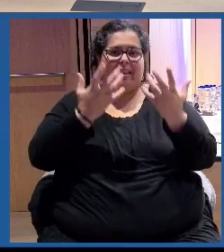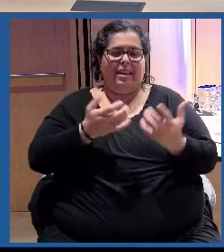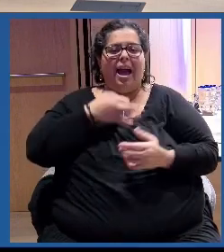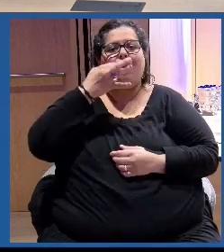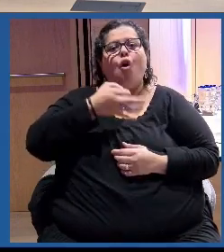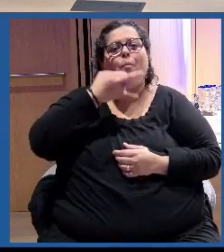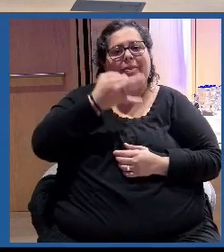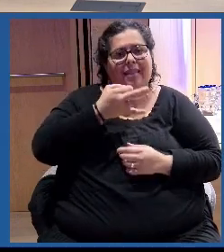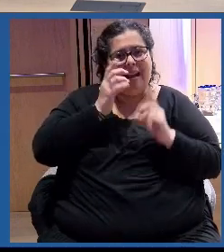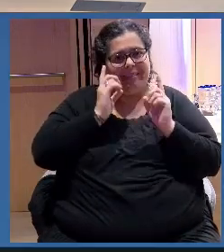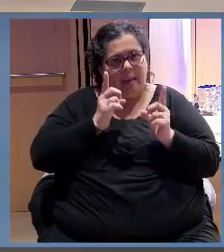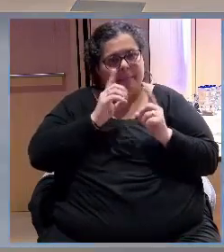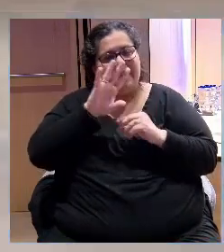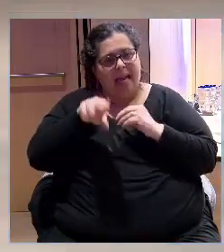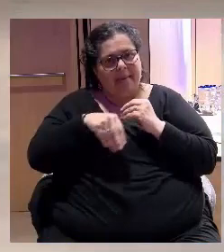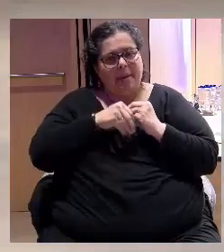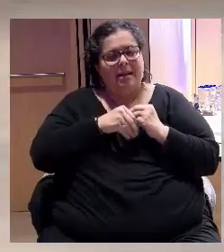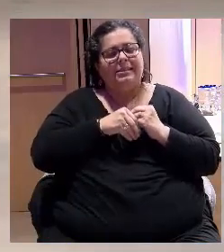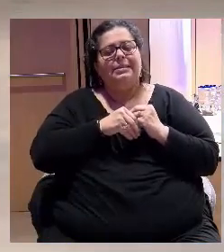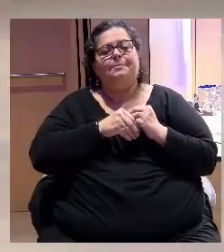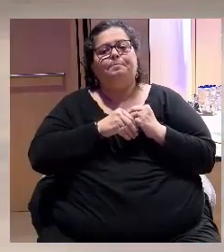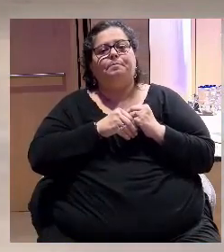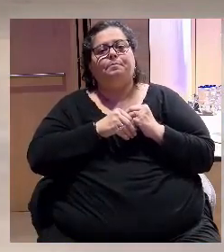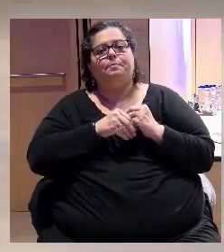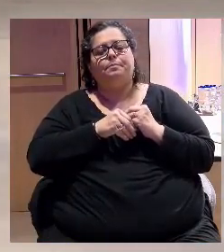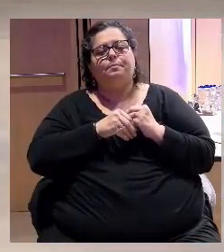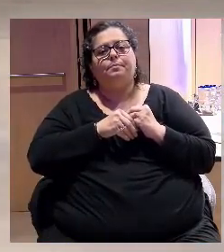comentar además,